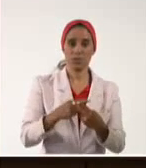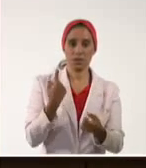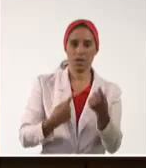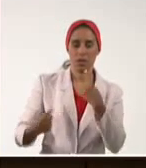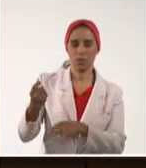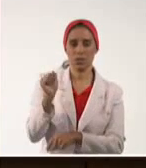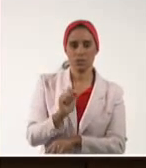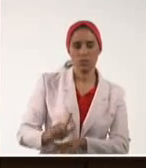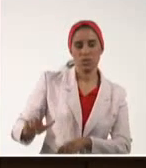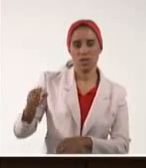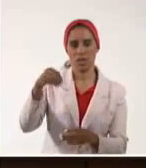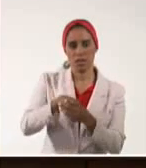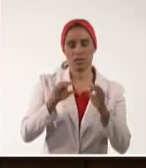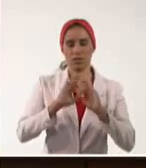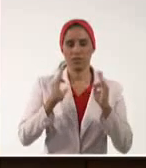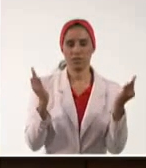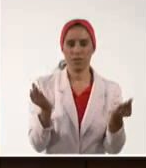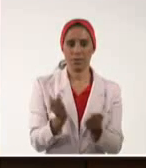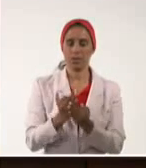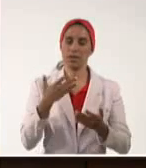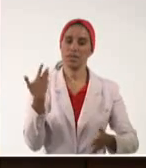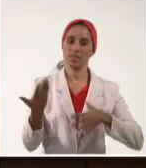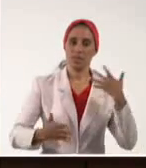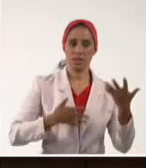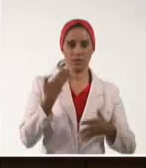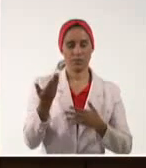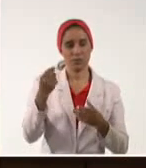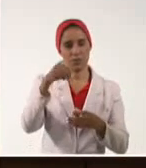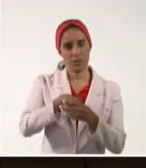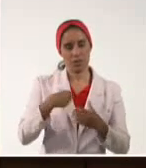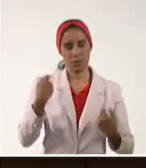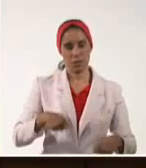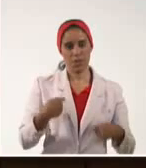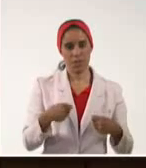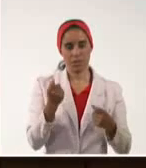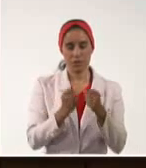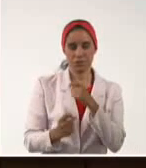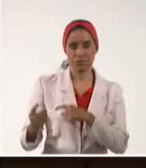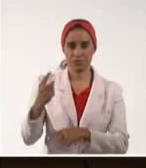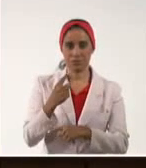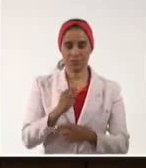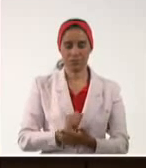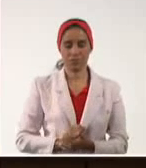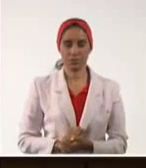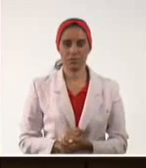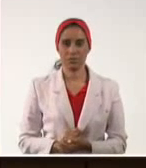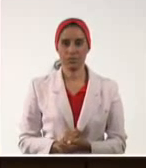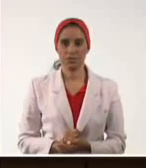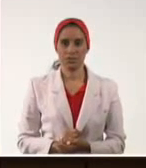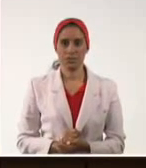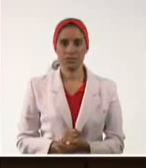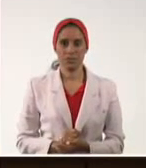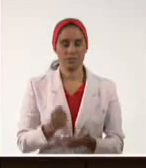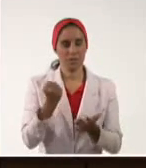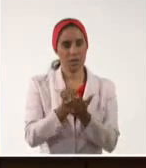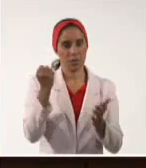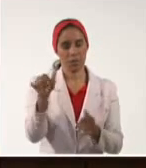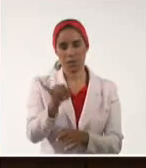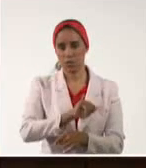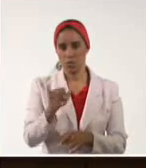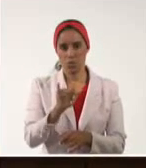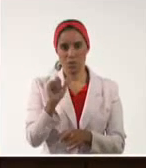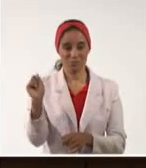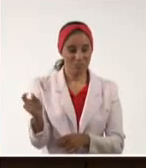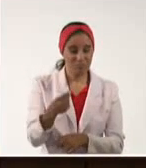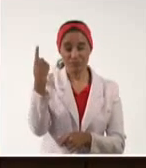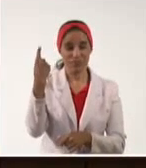las familias en el disfrute de esos derechos fundamentales. Ha sido aprobada además y por primera vez